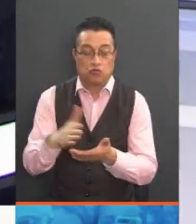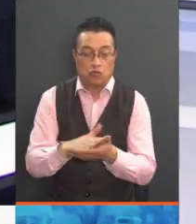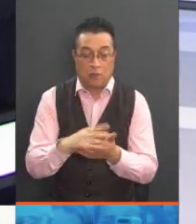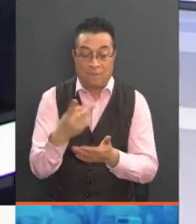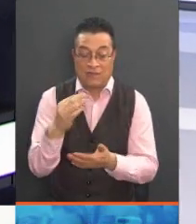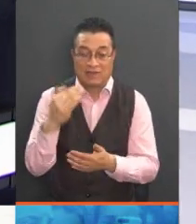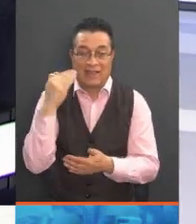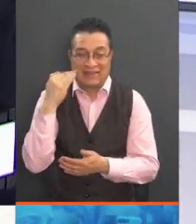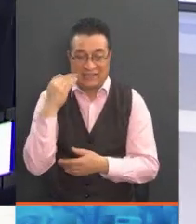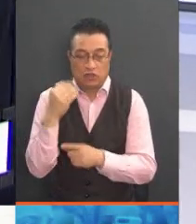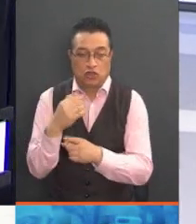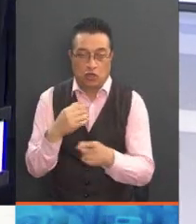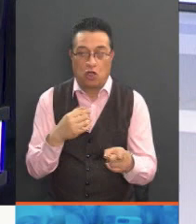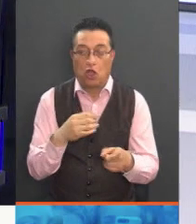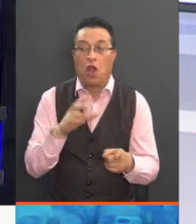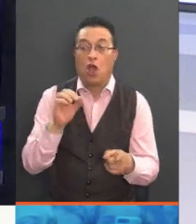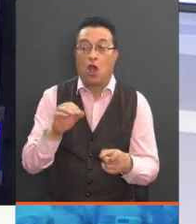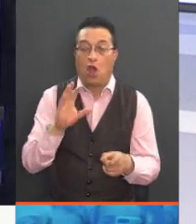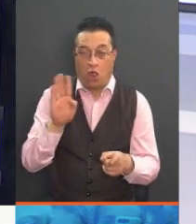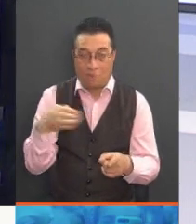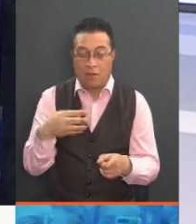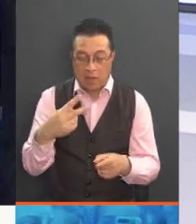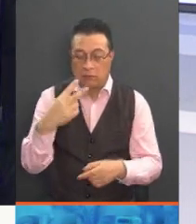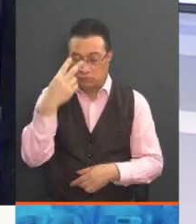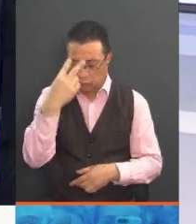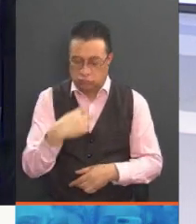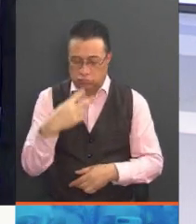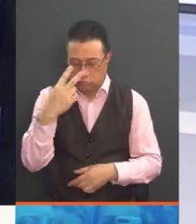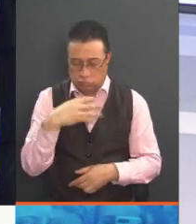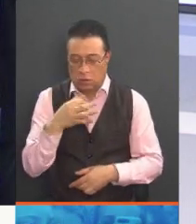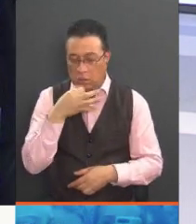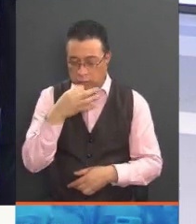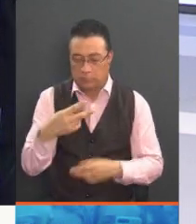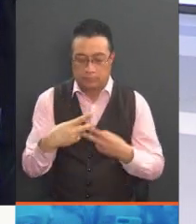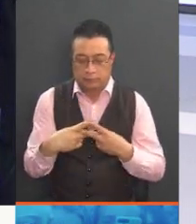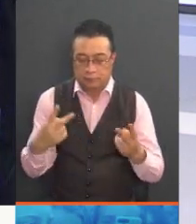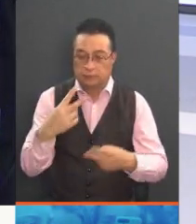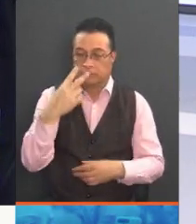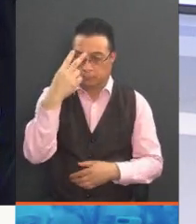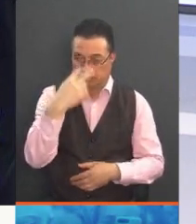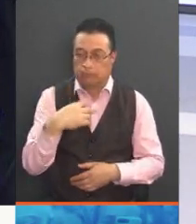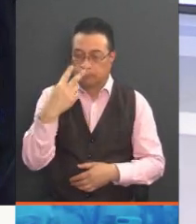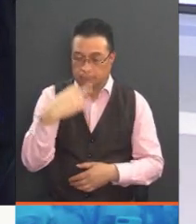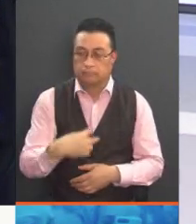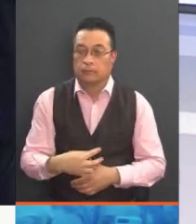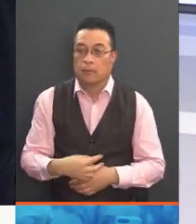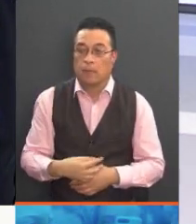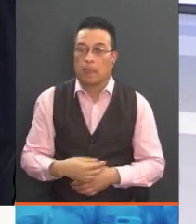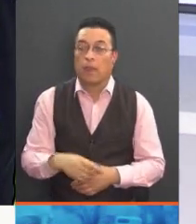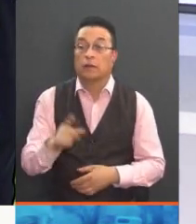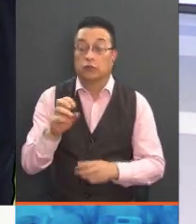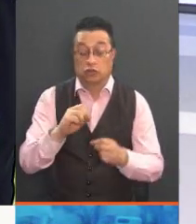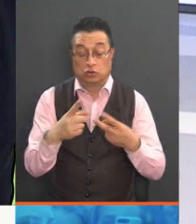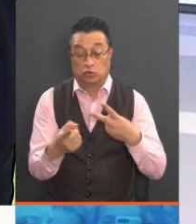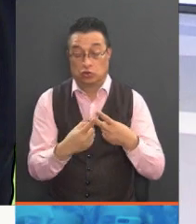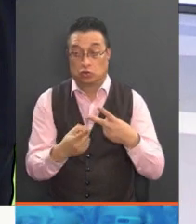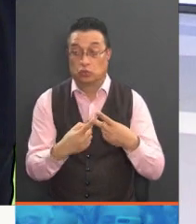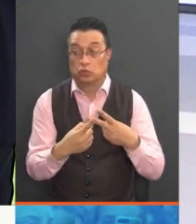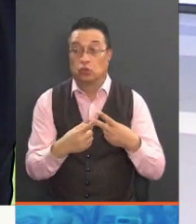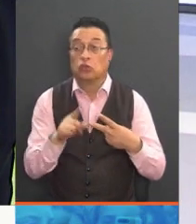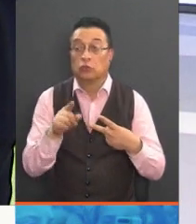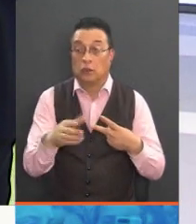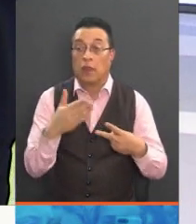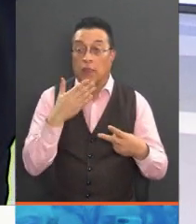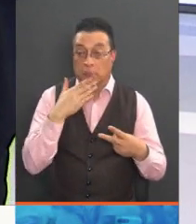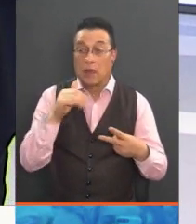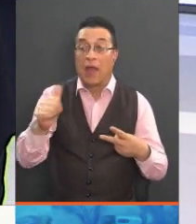los cuales Barack lloró el día que tuvo que informarle a Estados Unidos aquello. En segundo lugar de este ranking oprobioso,